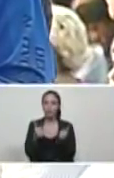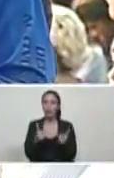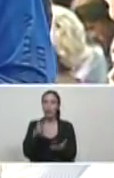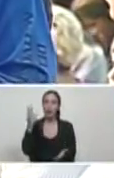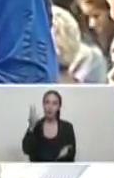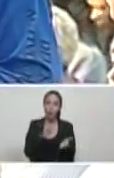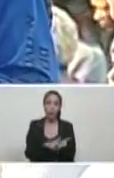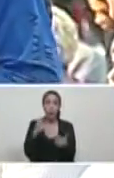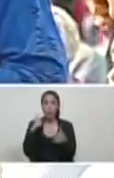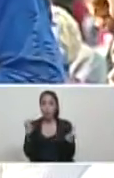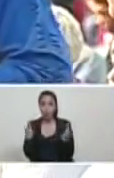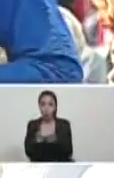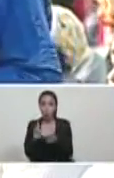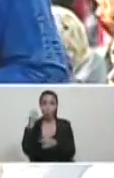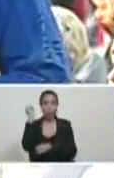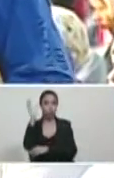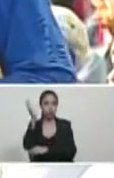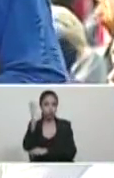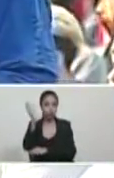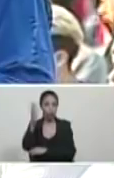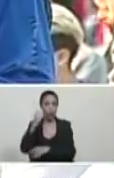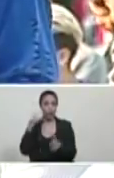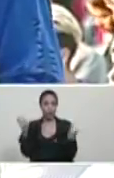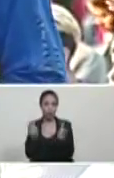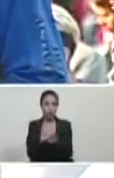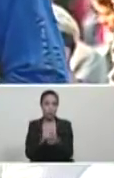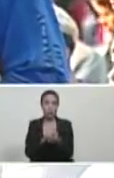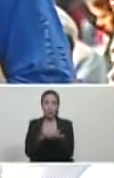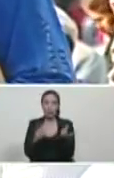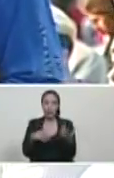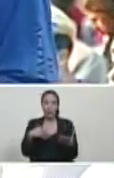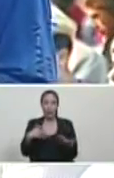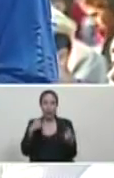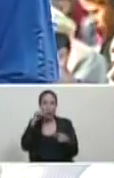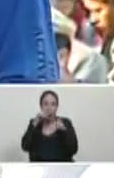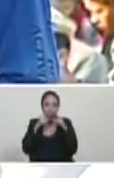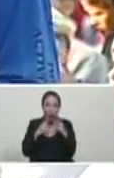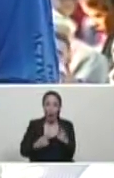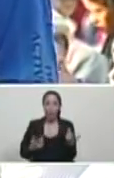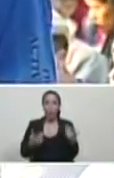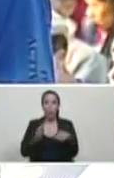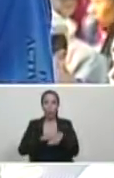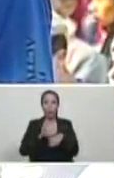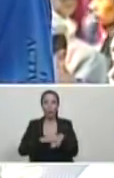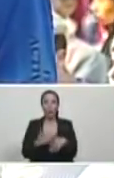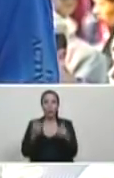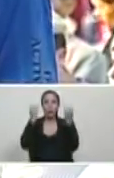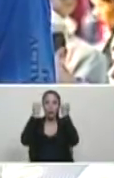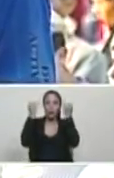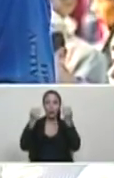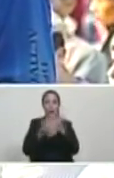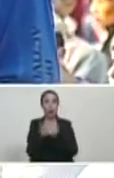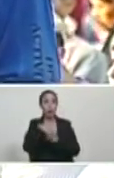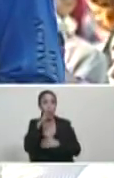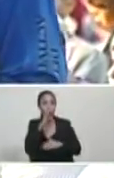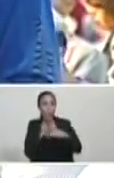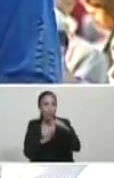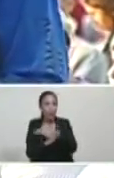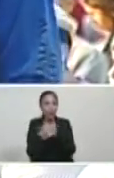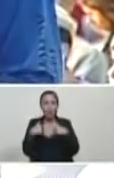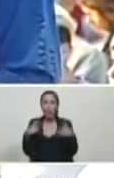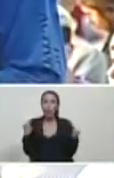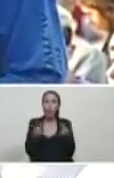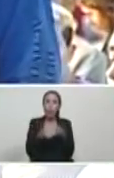un congreso y lloramos y ahí lo expresamos, y es la voluntad de un pueblo noble que le está pidiendo hoy